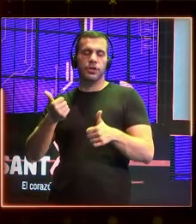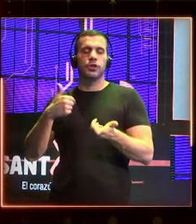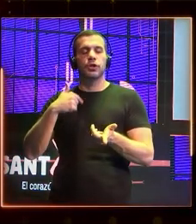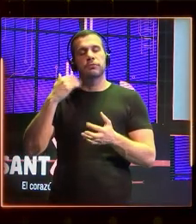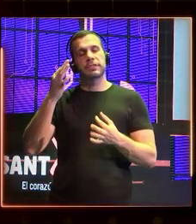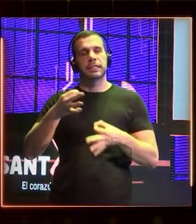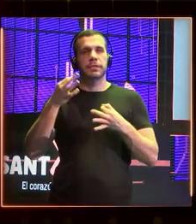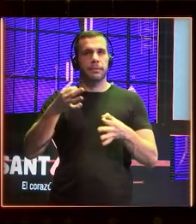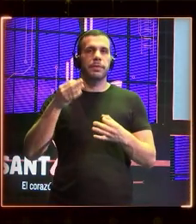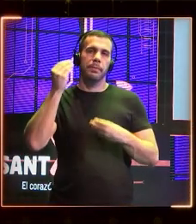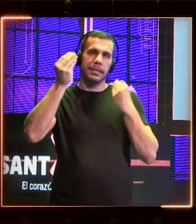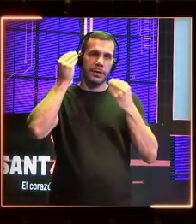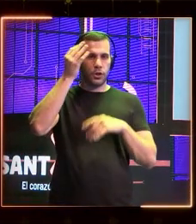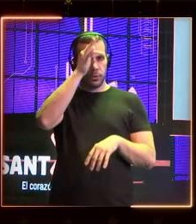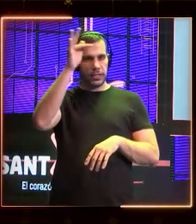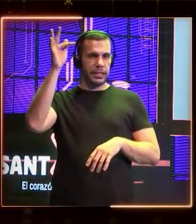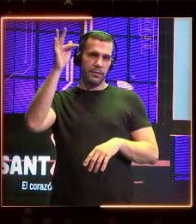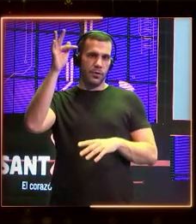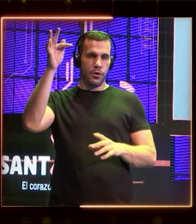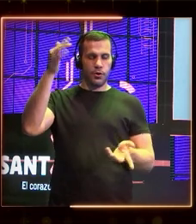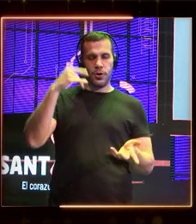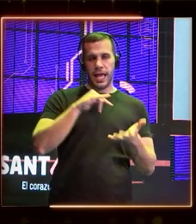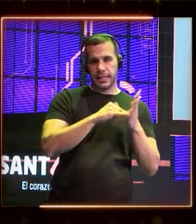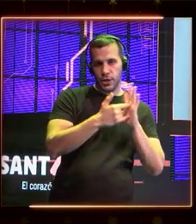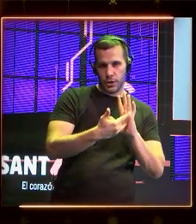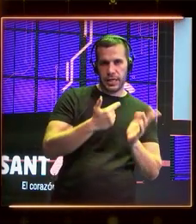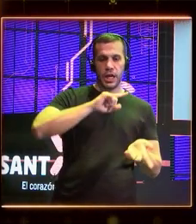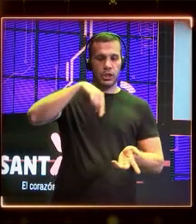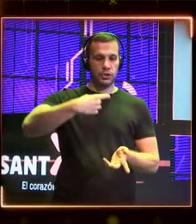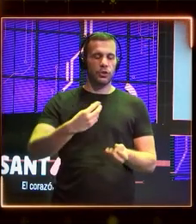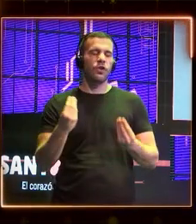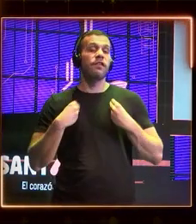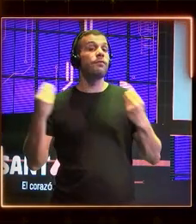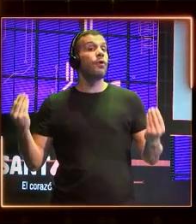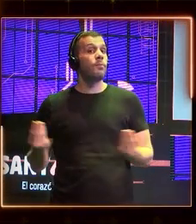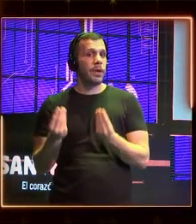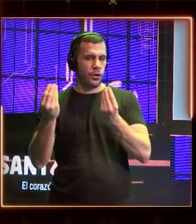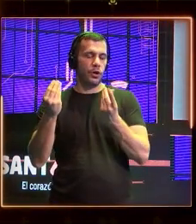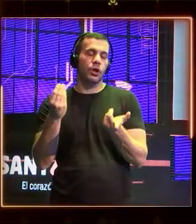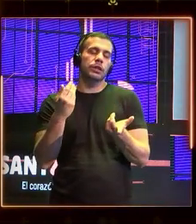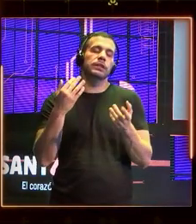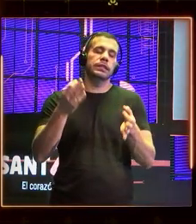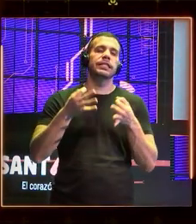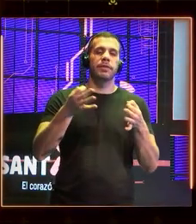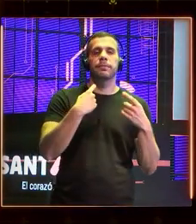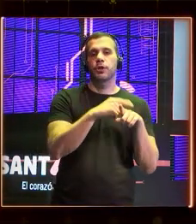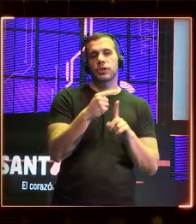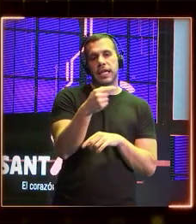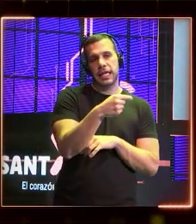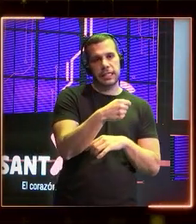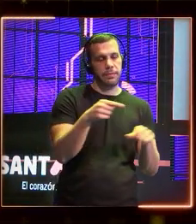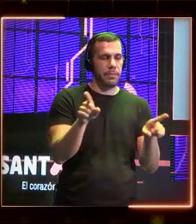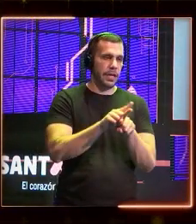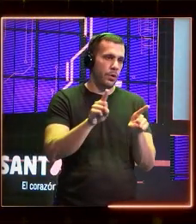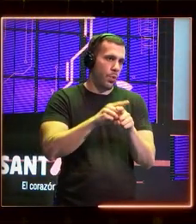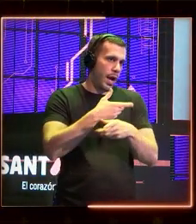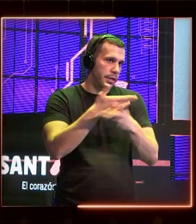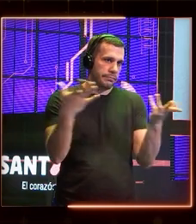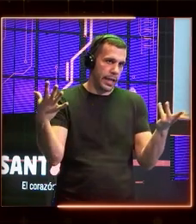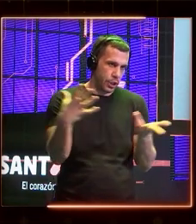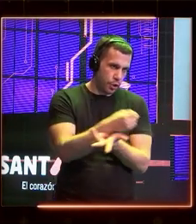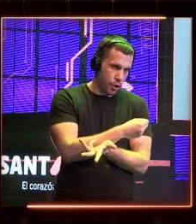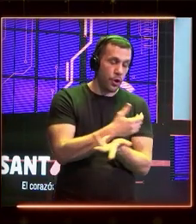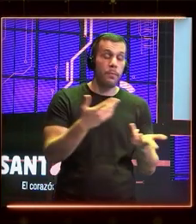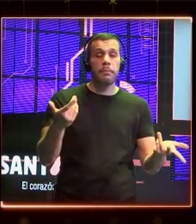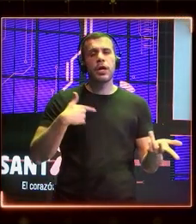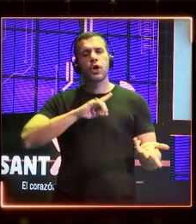con la tecnología estamos aquí vivimos más vivimos mejor sieme hay cosas negativas como en todo pero hemos evolucionado mucho como